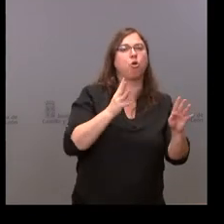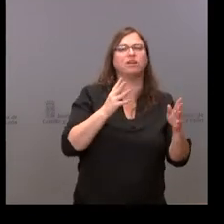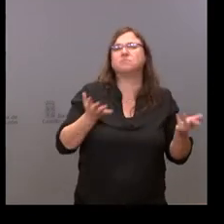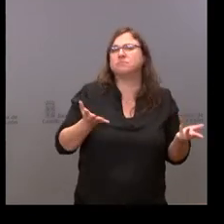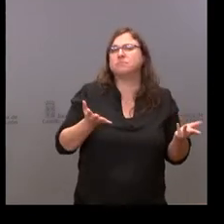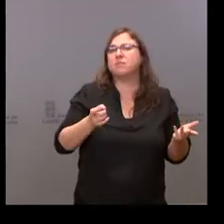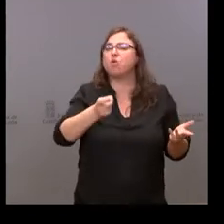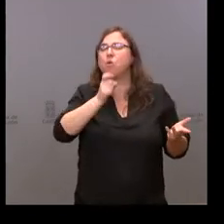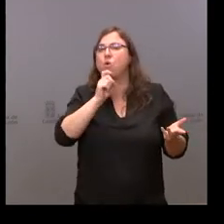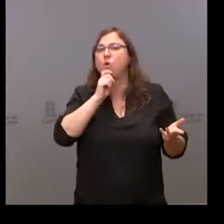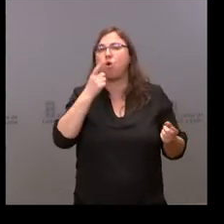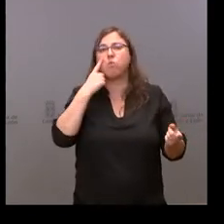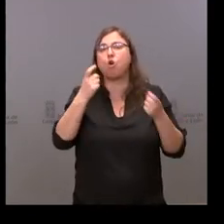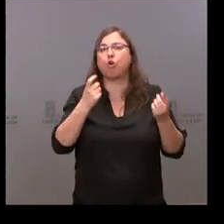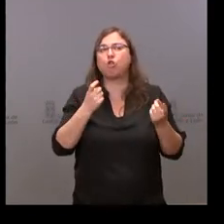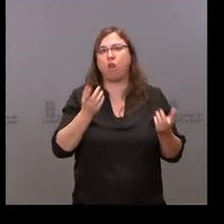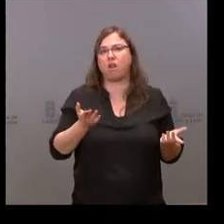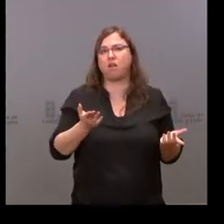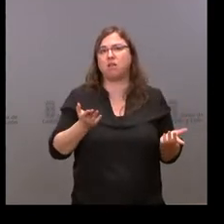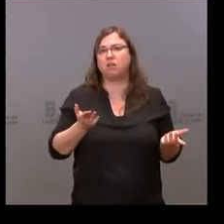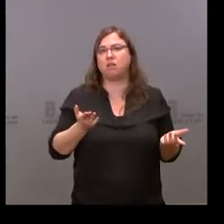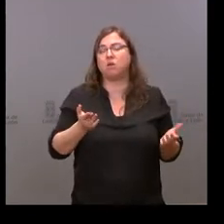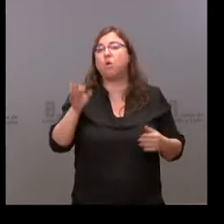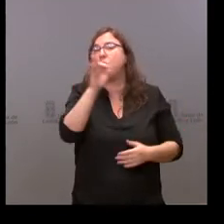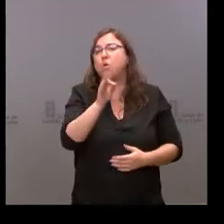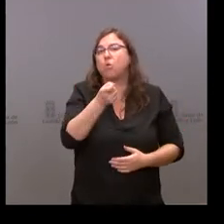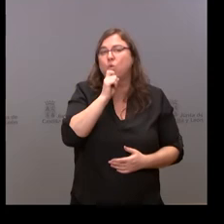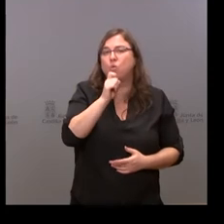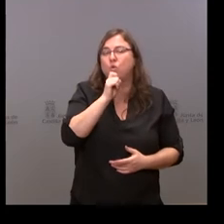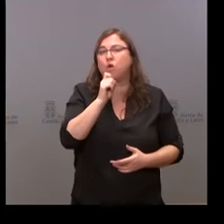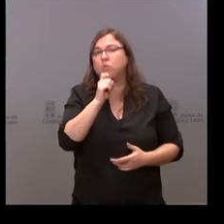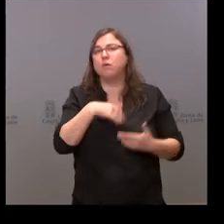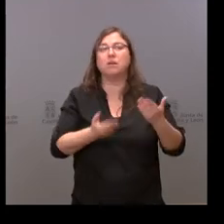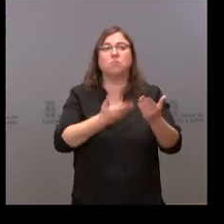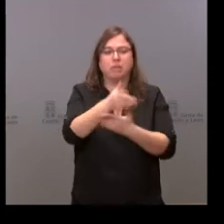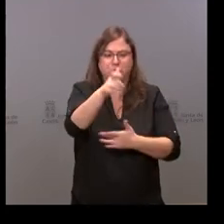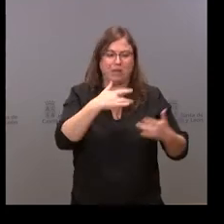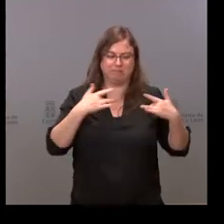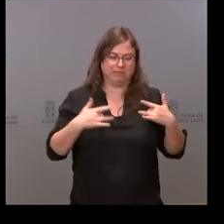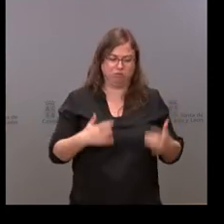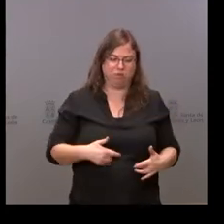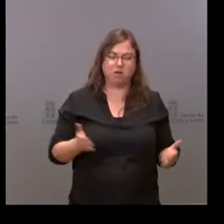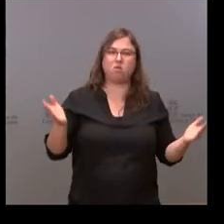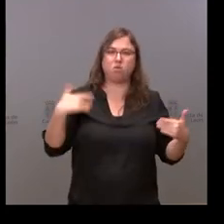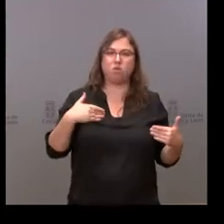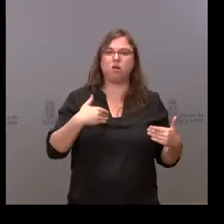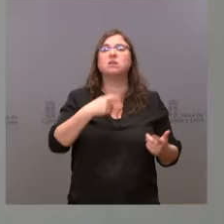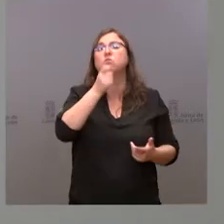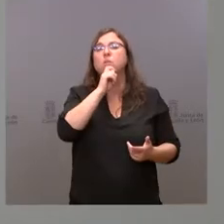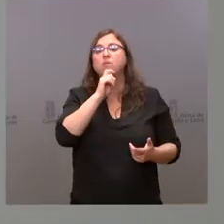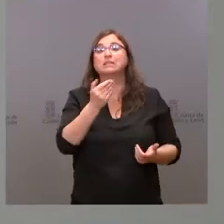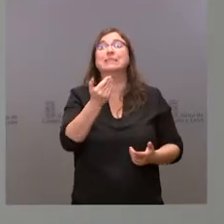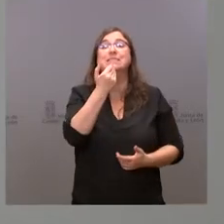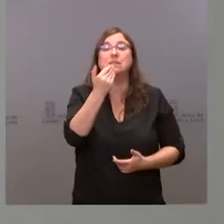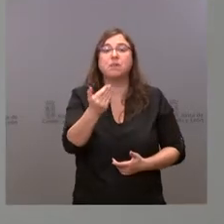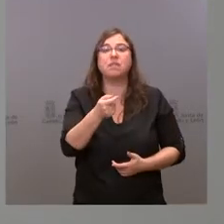pretenden vigilar esos o cómo o cómo le pueden decir a alguien que no tiene síntomas y luego diga que lo siento es que me dice que tiene